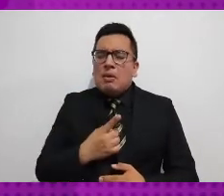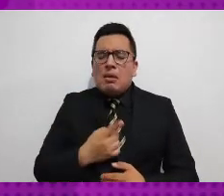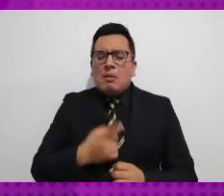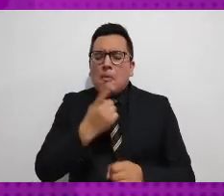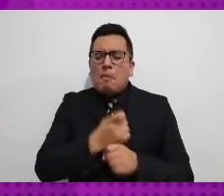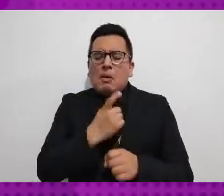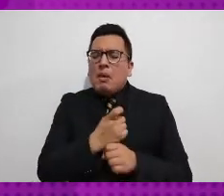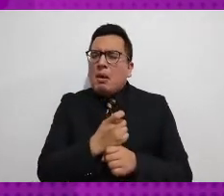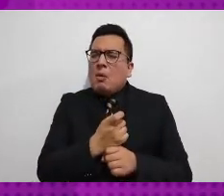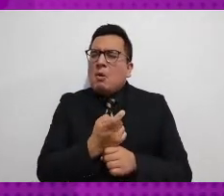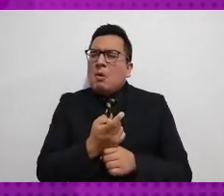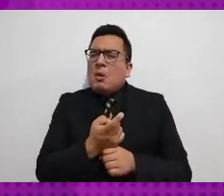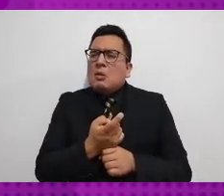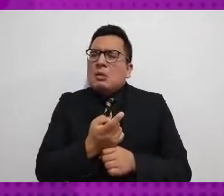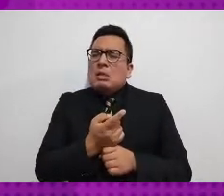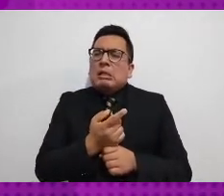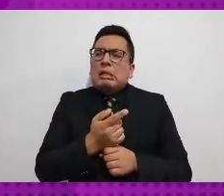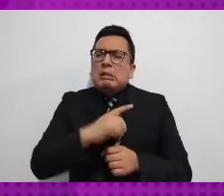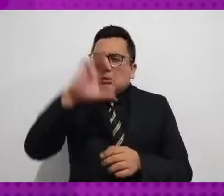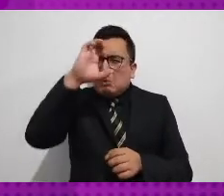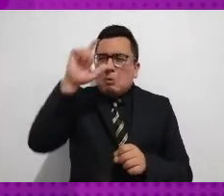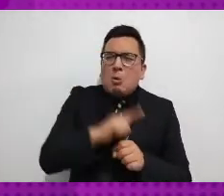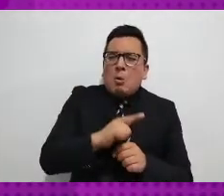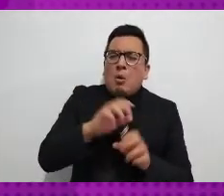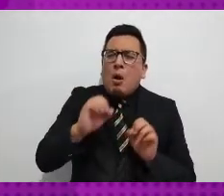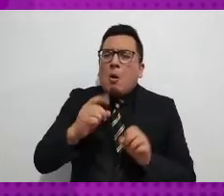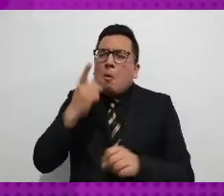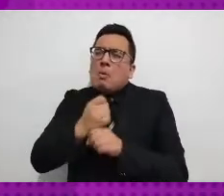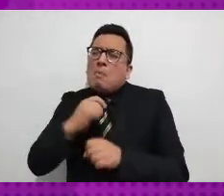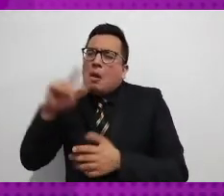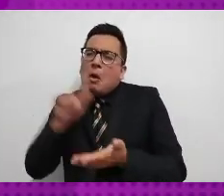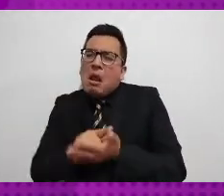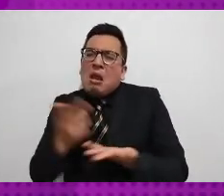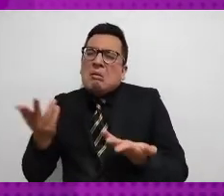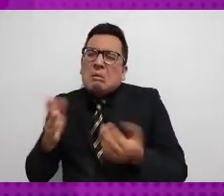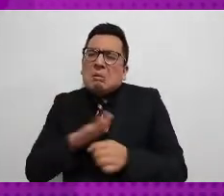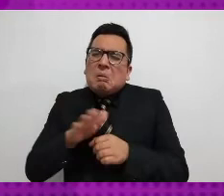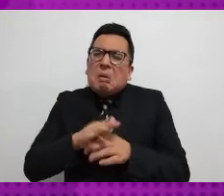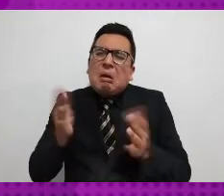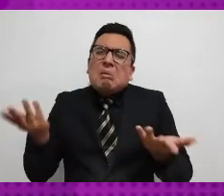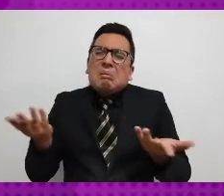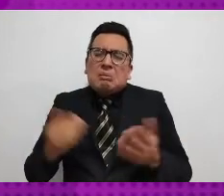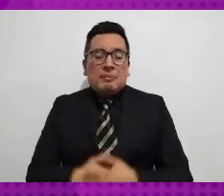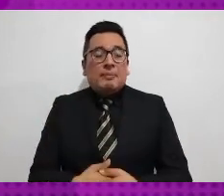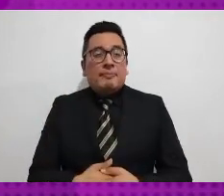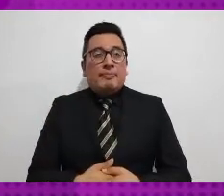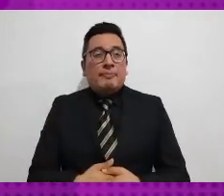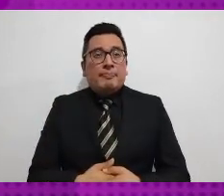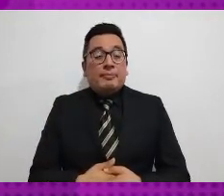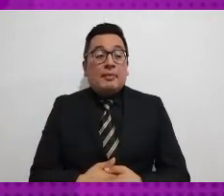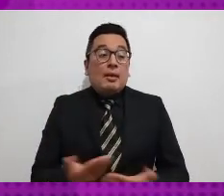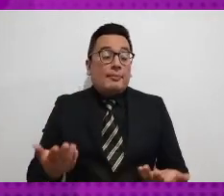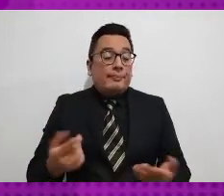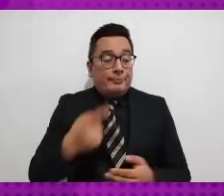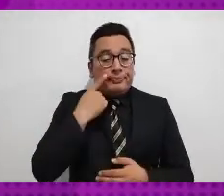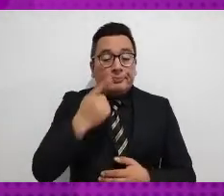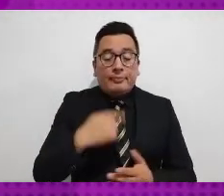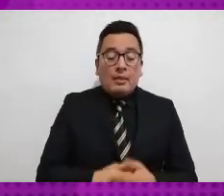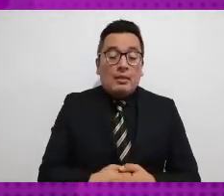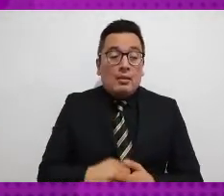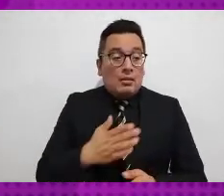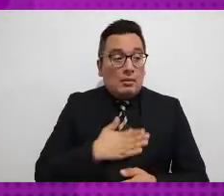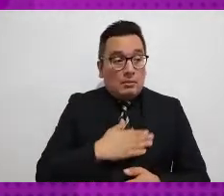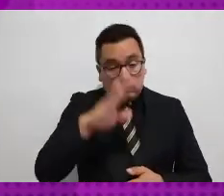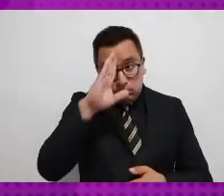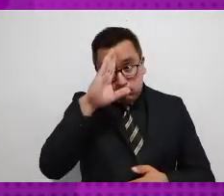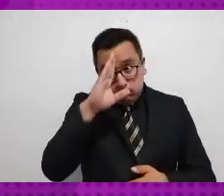ley o una cultura? ¿Cuál empuja a cuál? La experiencia nos ha dicho que ambas